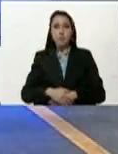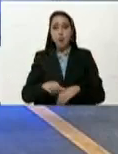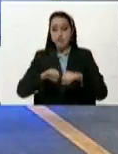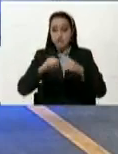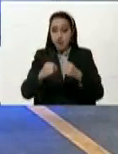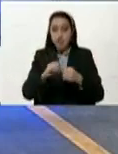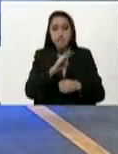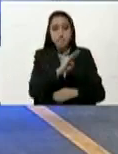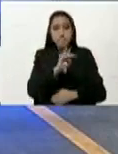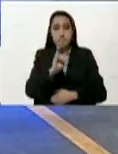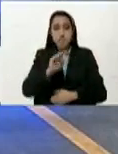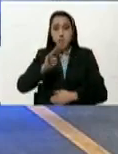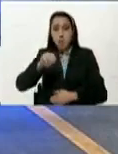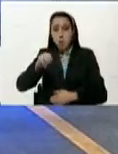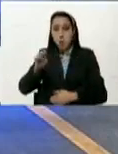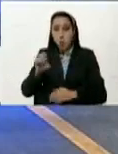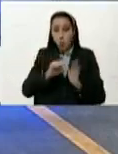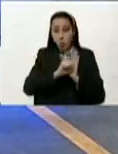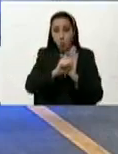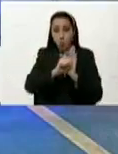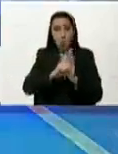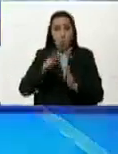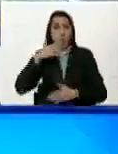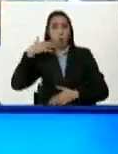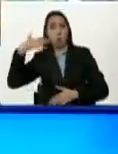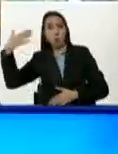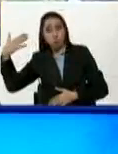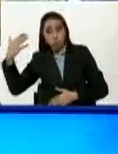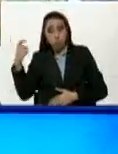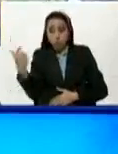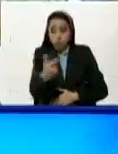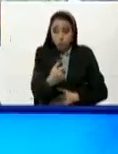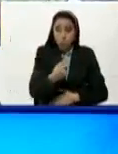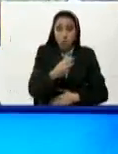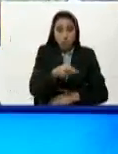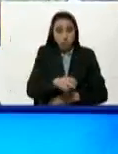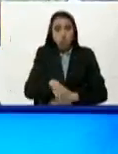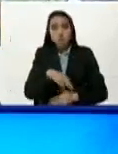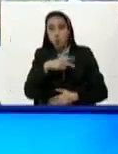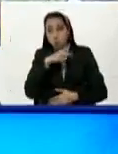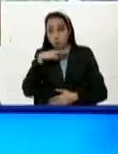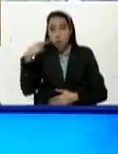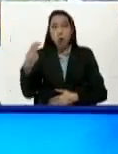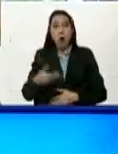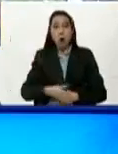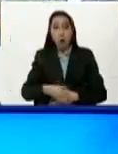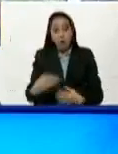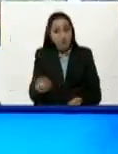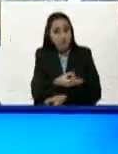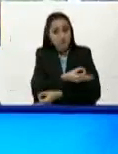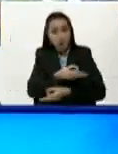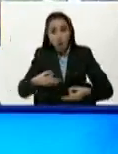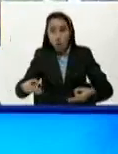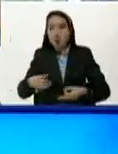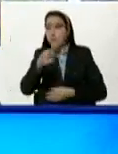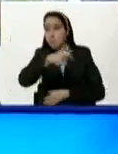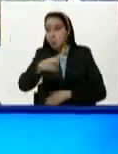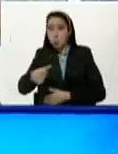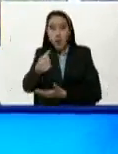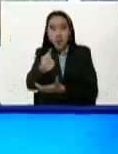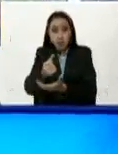famoso famoso entre los famosos muy buscados por vendedores de perros calientes